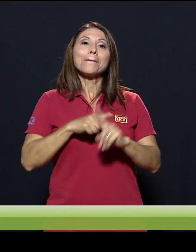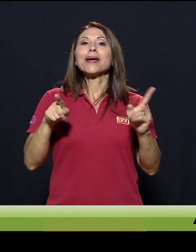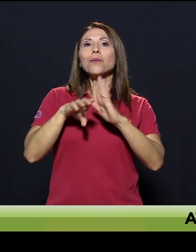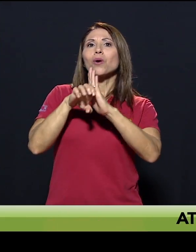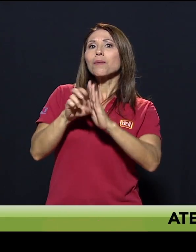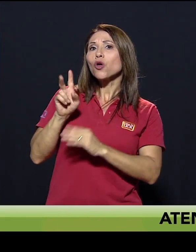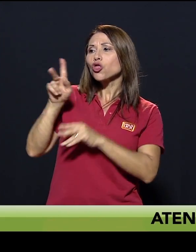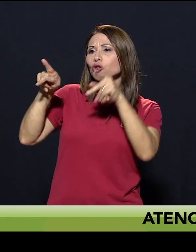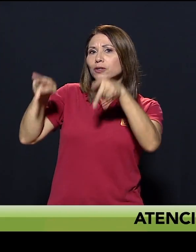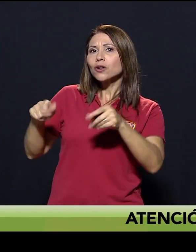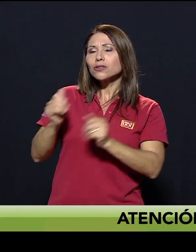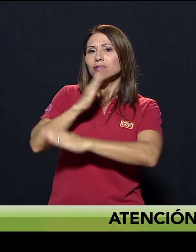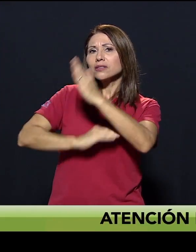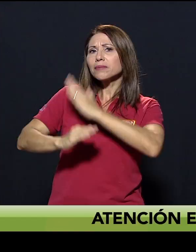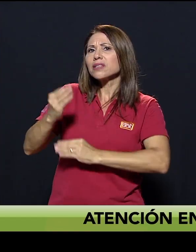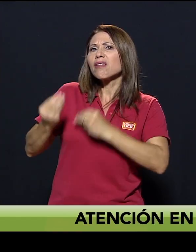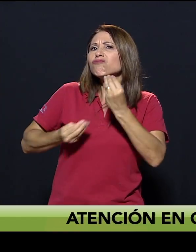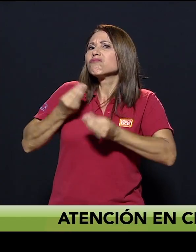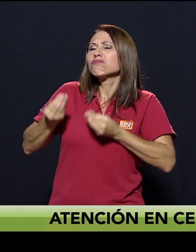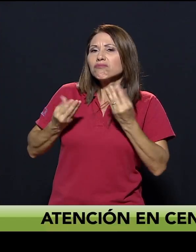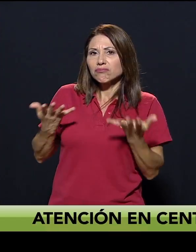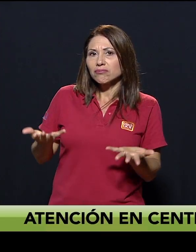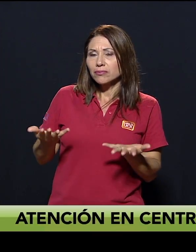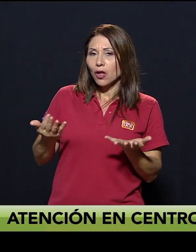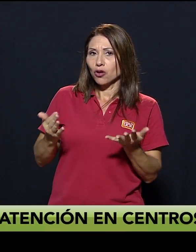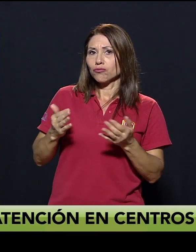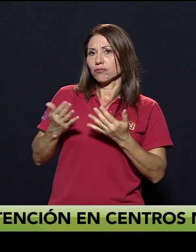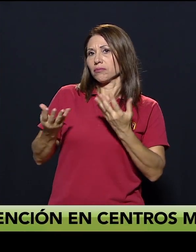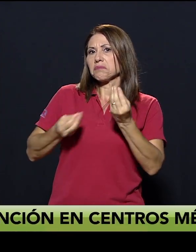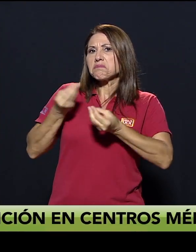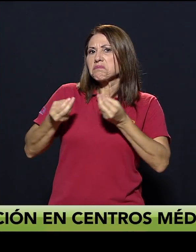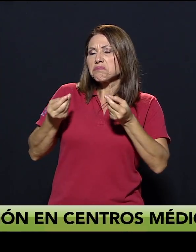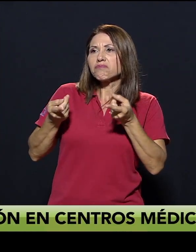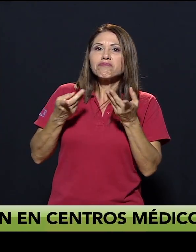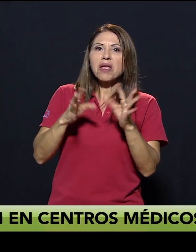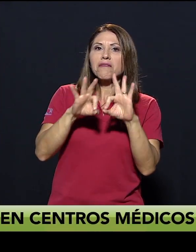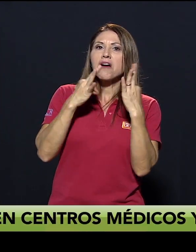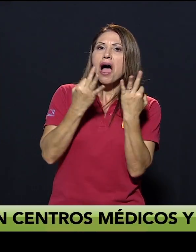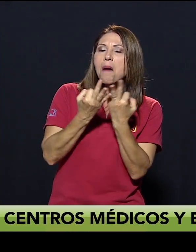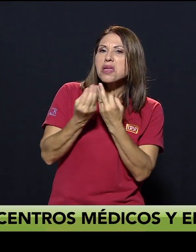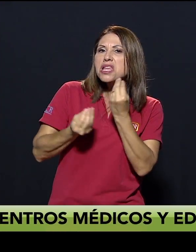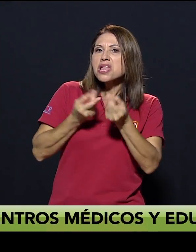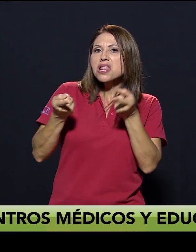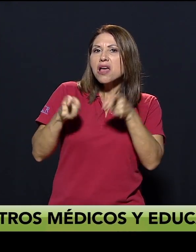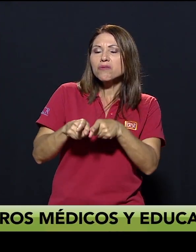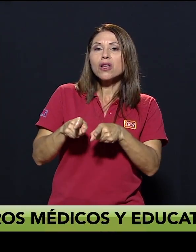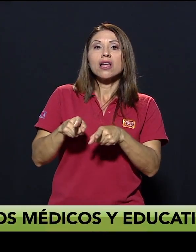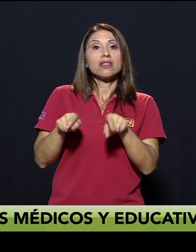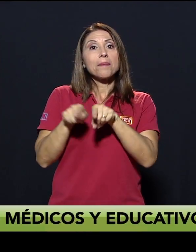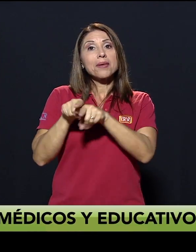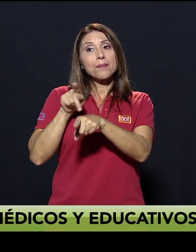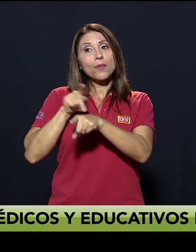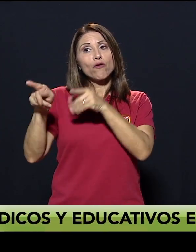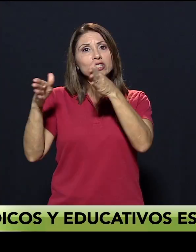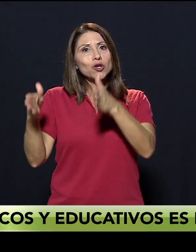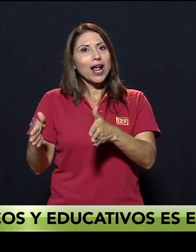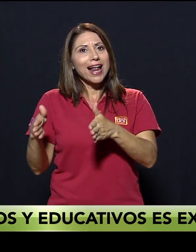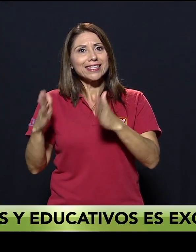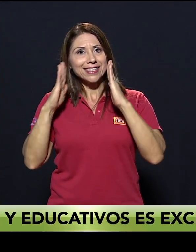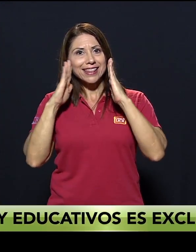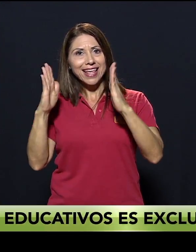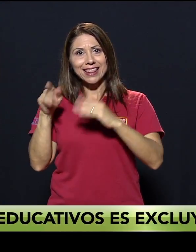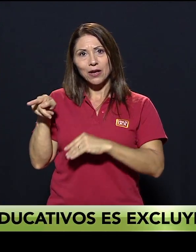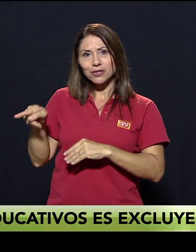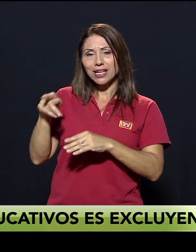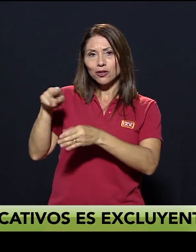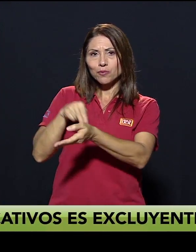caso, cuando son dos personas con discapacidad, ¿cómo se vive eso? ¿Cómo lo vive eso con respecto a los familiares, pero también a los profesionales,